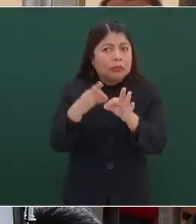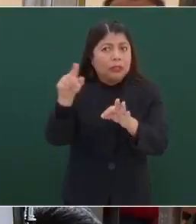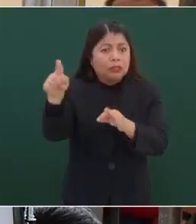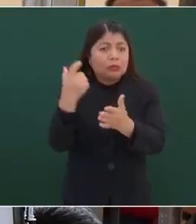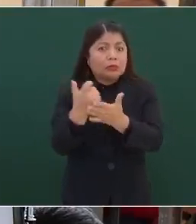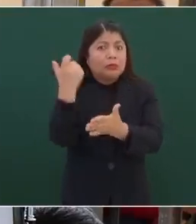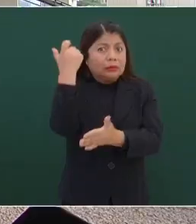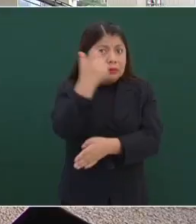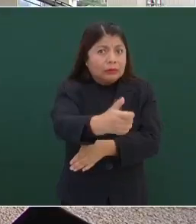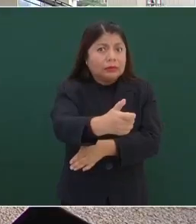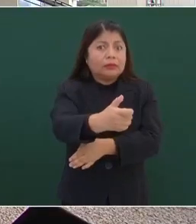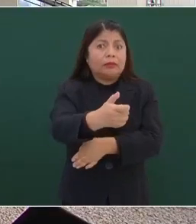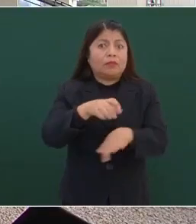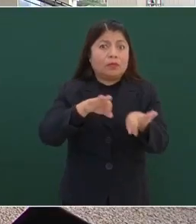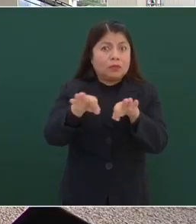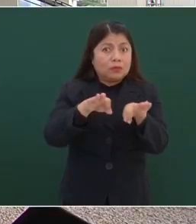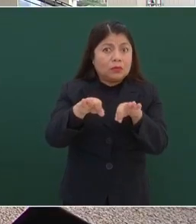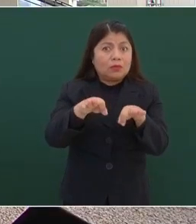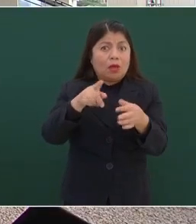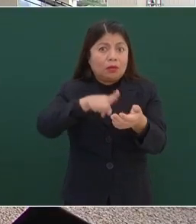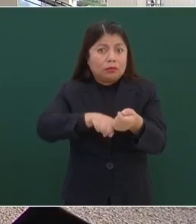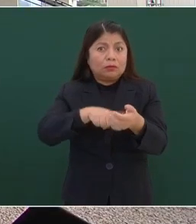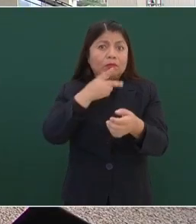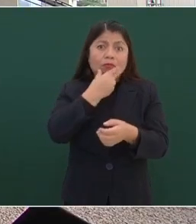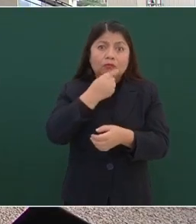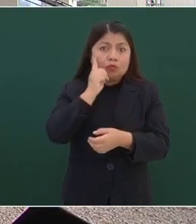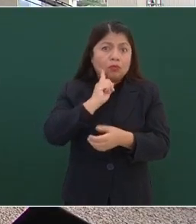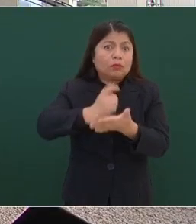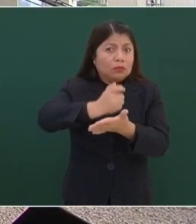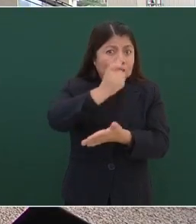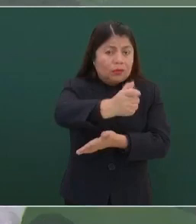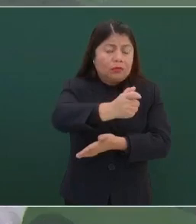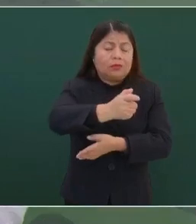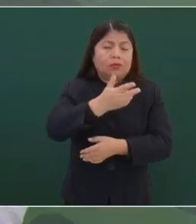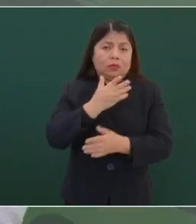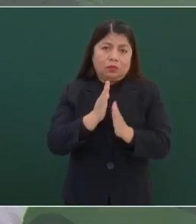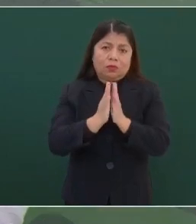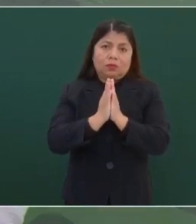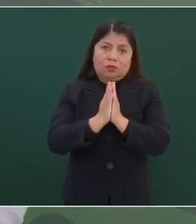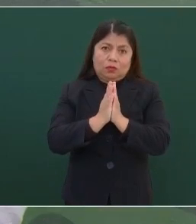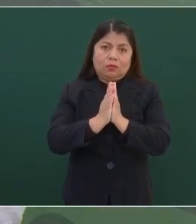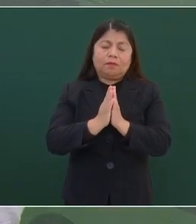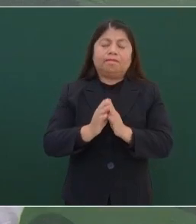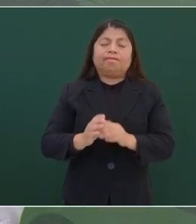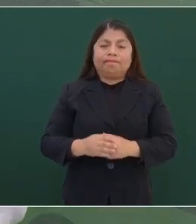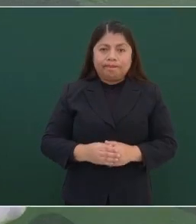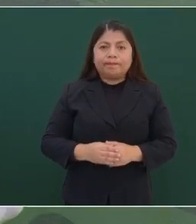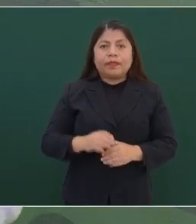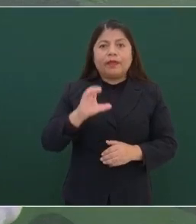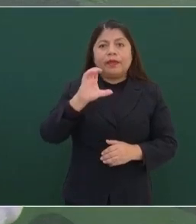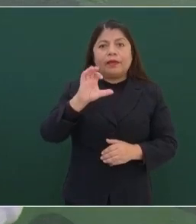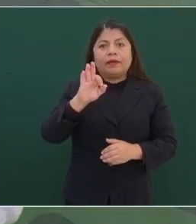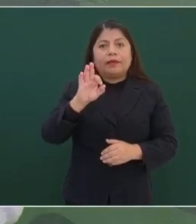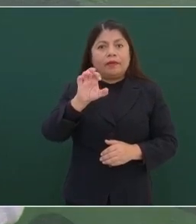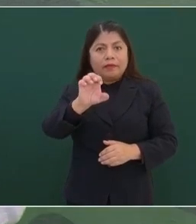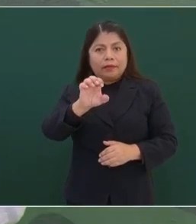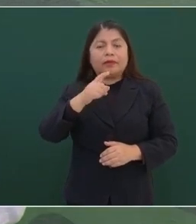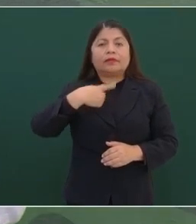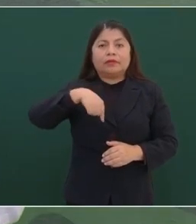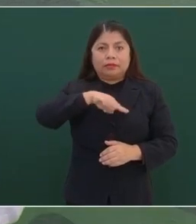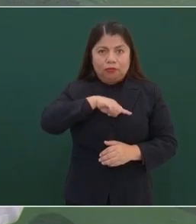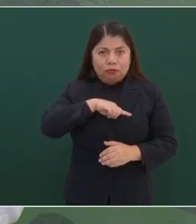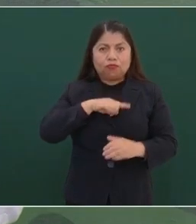¿no? Pues vemos eso con la Comisión Federal y tomamos en cuenta tu propuesta en